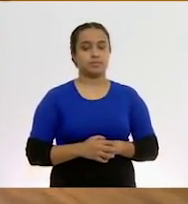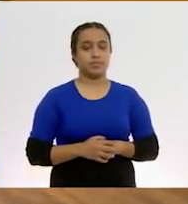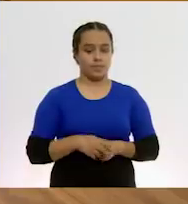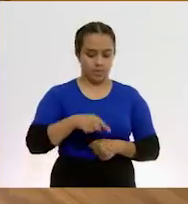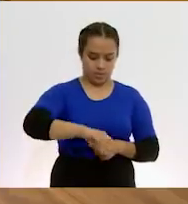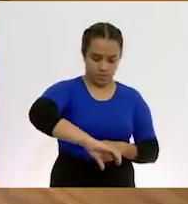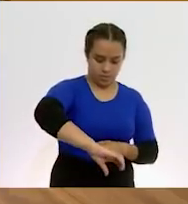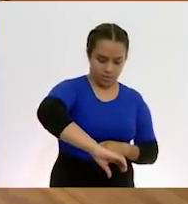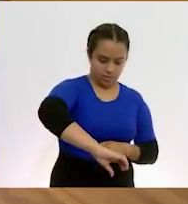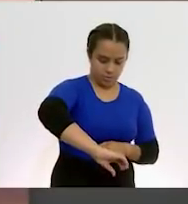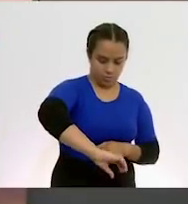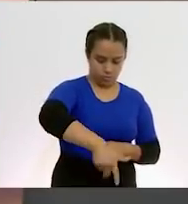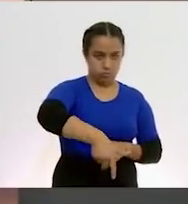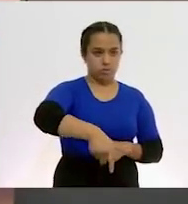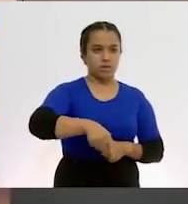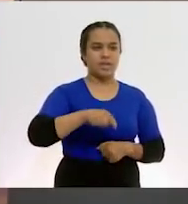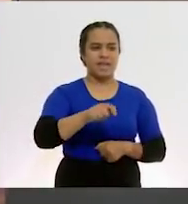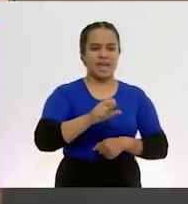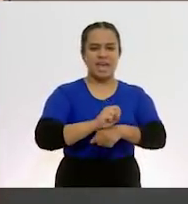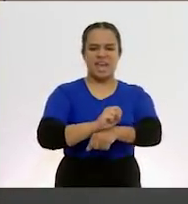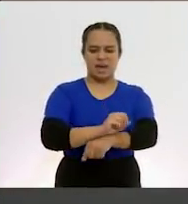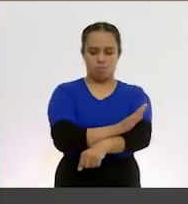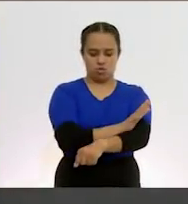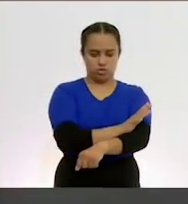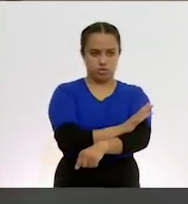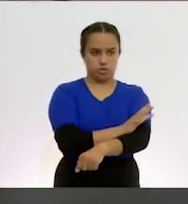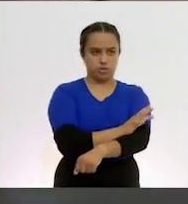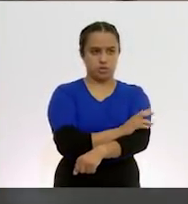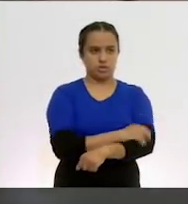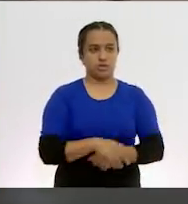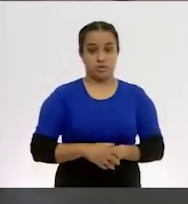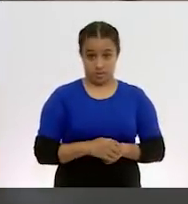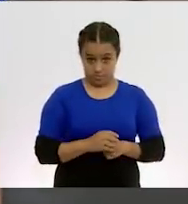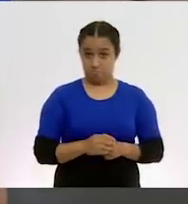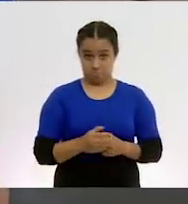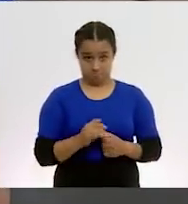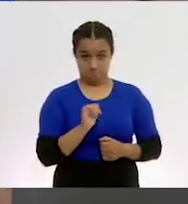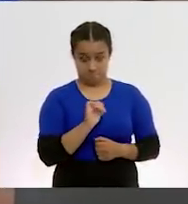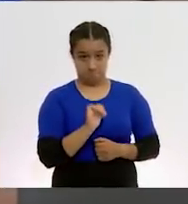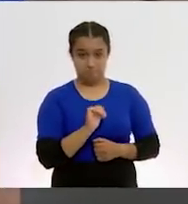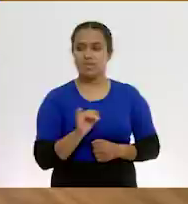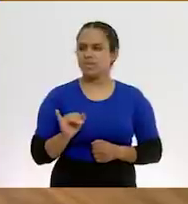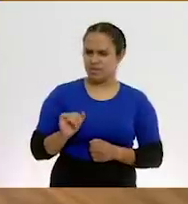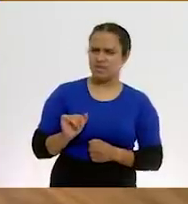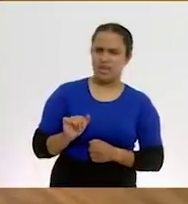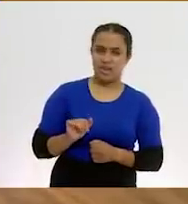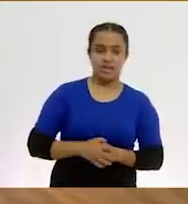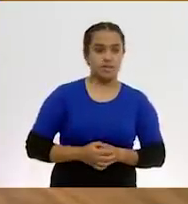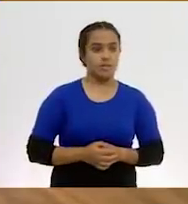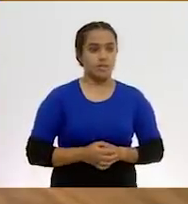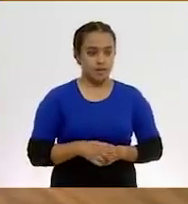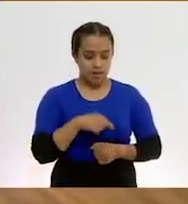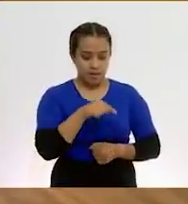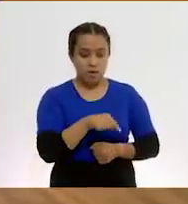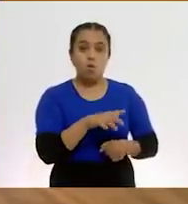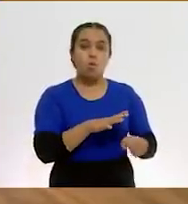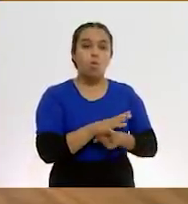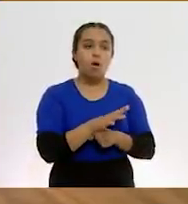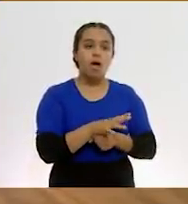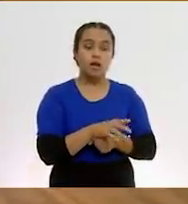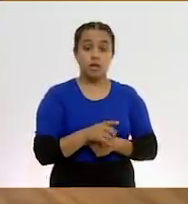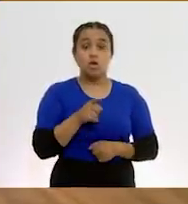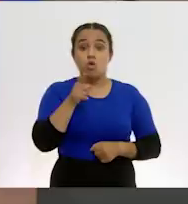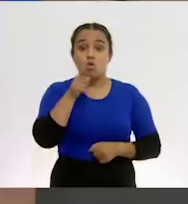Vamos a girar nuestra ruleta de las emociones. Muy bien. ¿Estás de acuerdo? Sí. Vale. Este te va a indicar el turno. Y